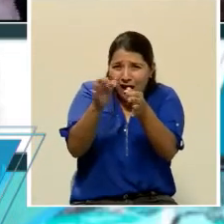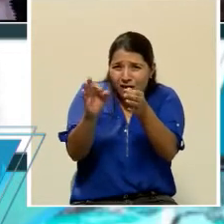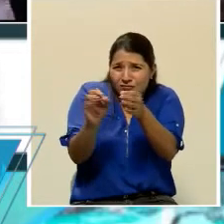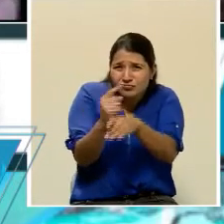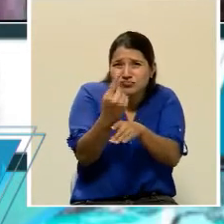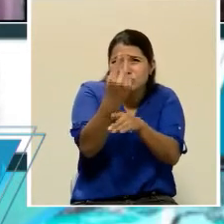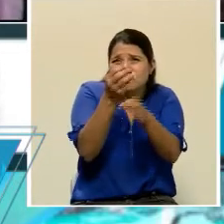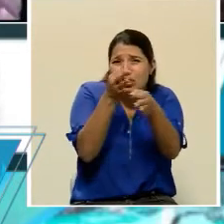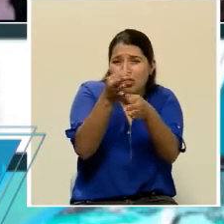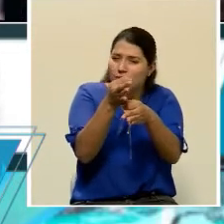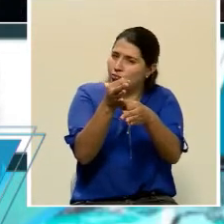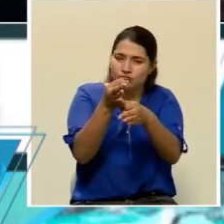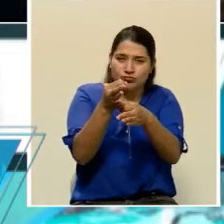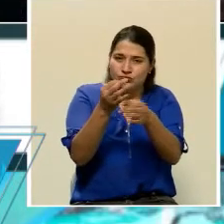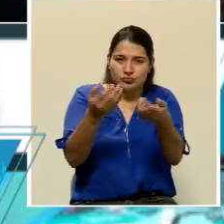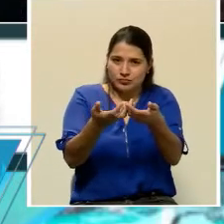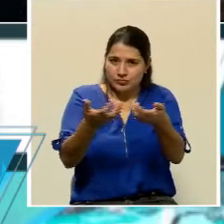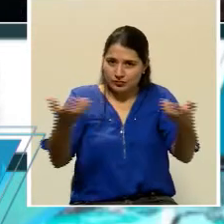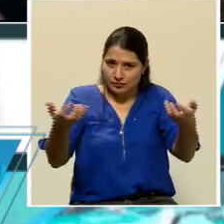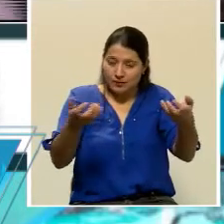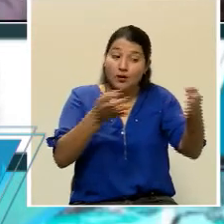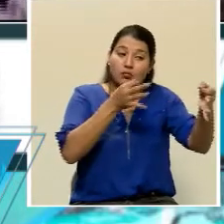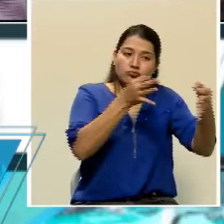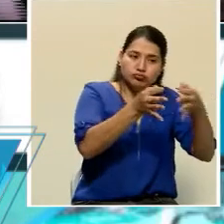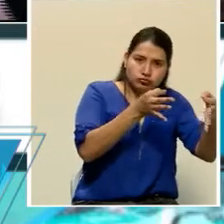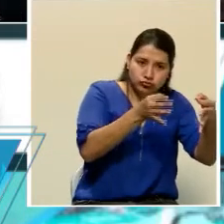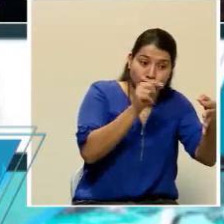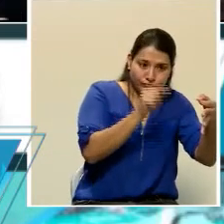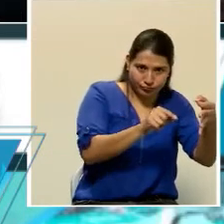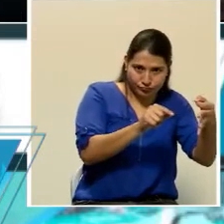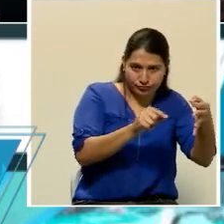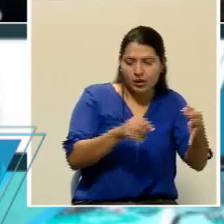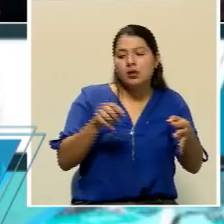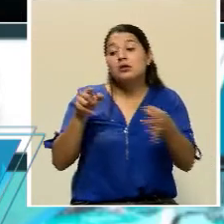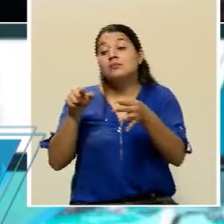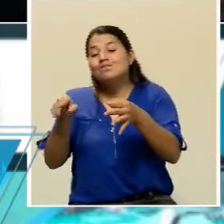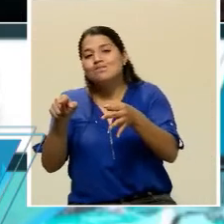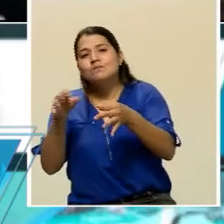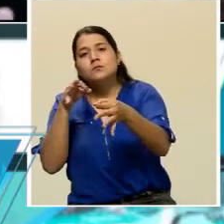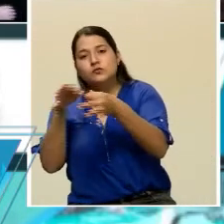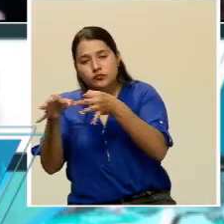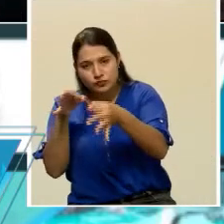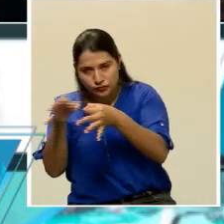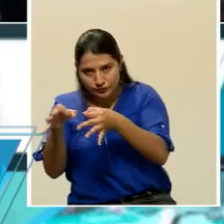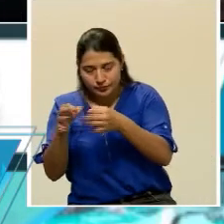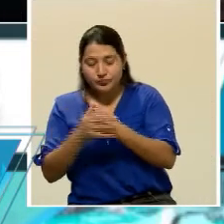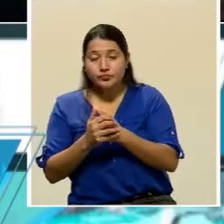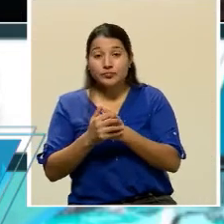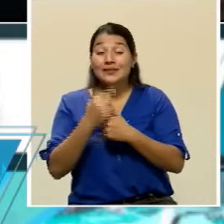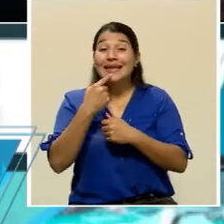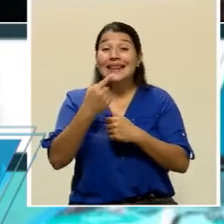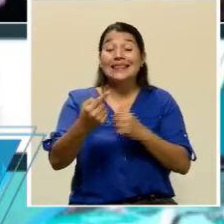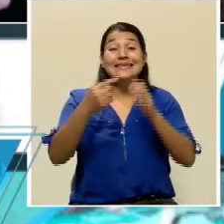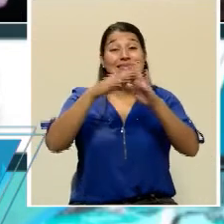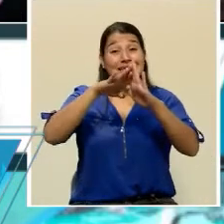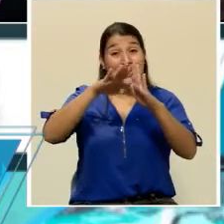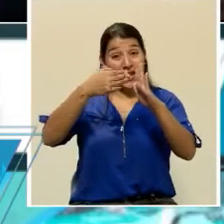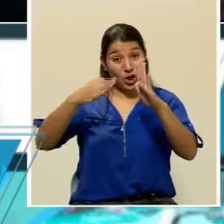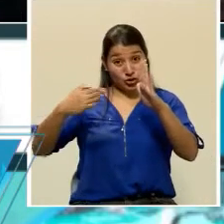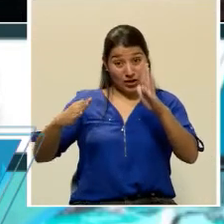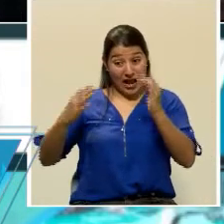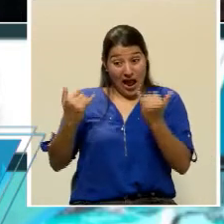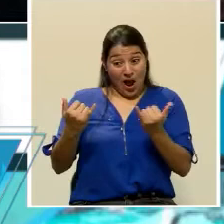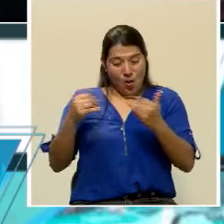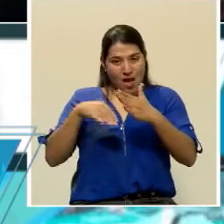Solo para los efectos o en razón de la pandemia, según las estimaciones de la Contraloría General de la